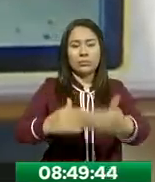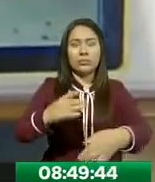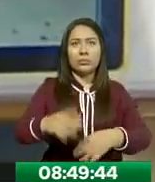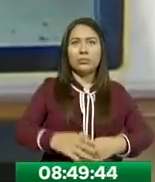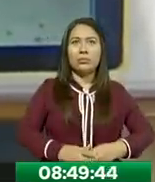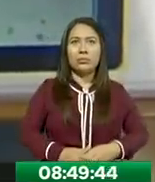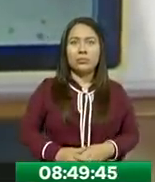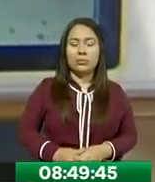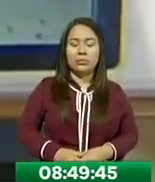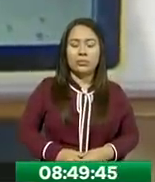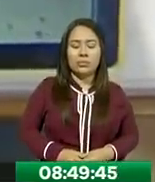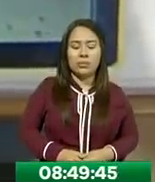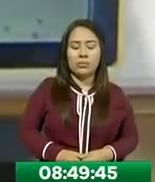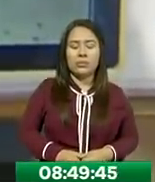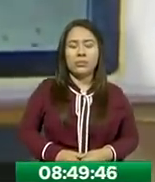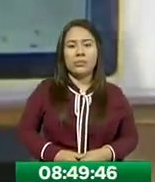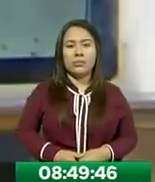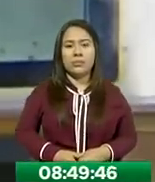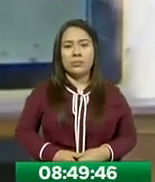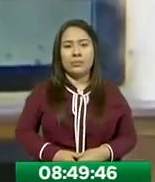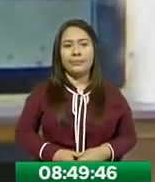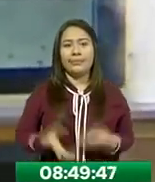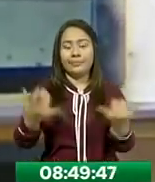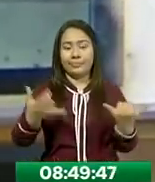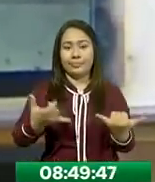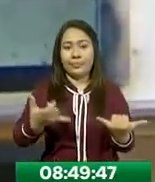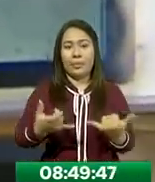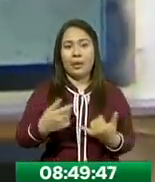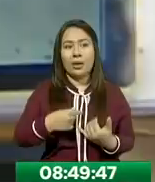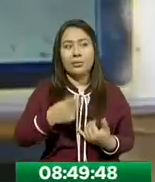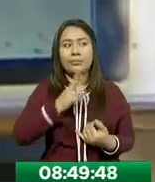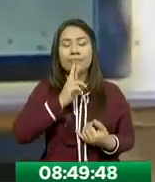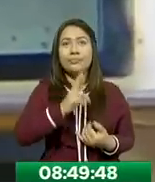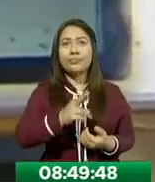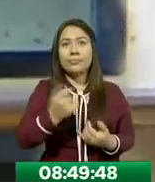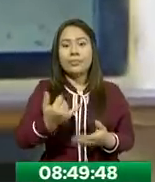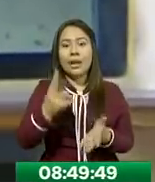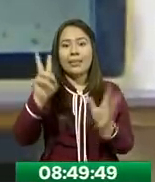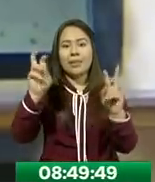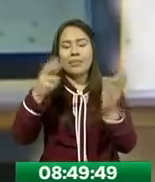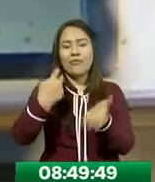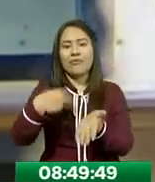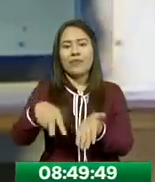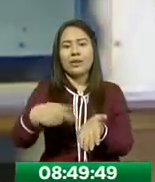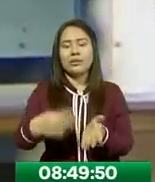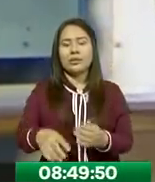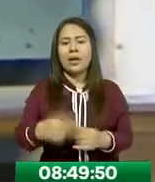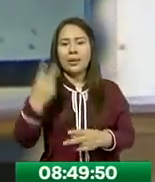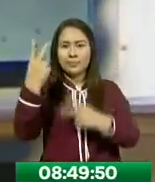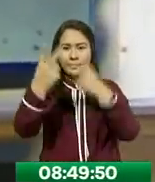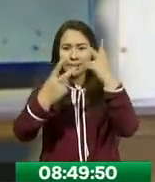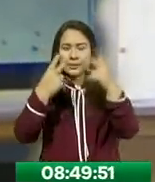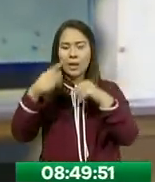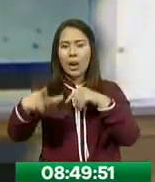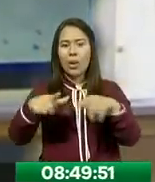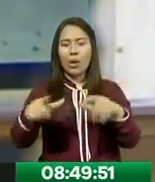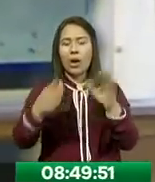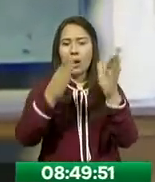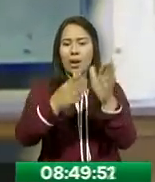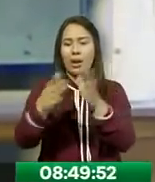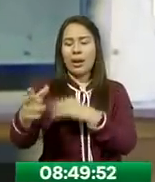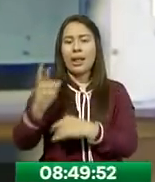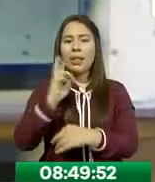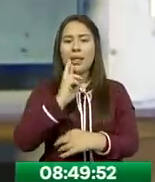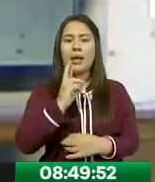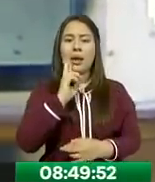ocupantes. Asimismo, el servicio que estamos al momento estableciendo por estas festividades son las visitas a los diferentes locales comerciales,